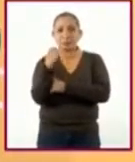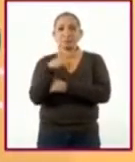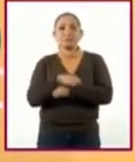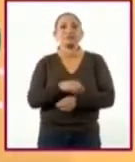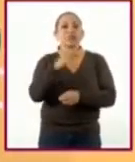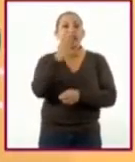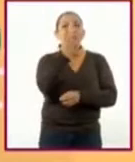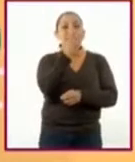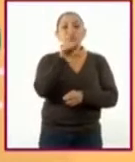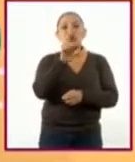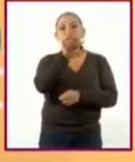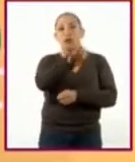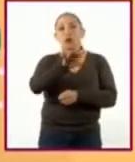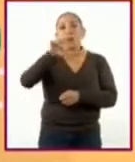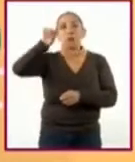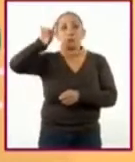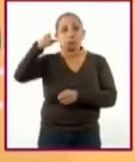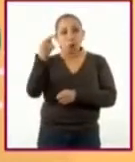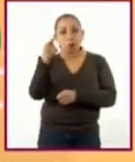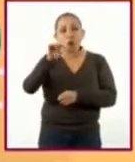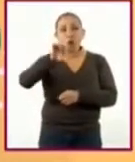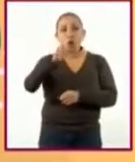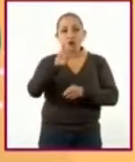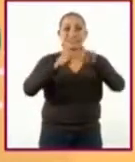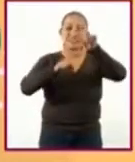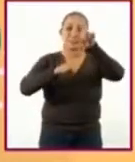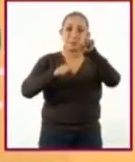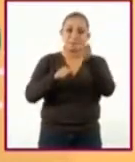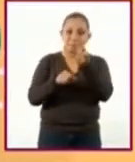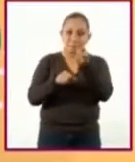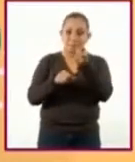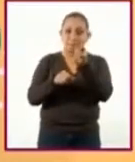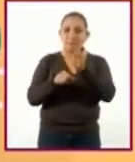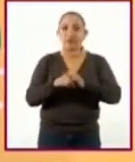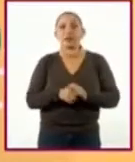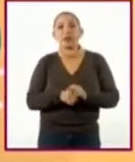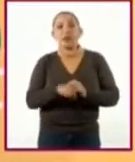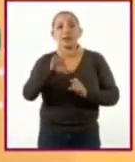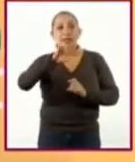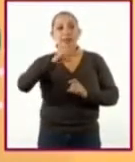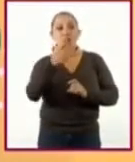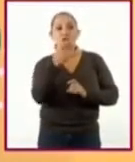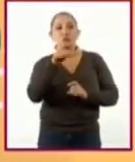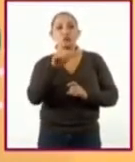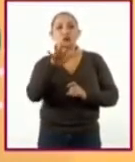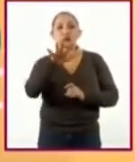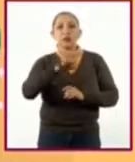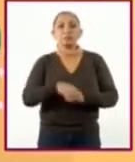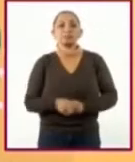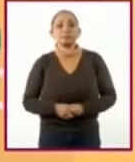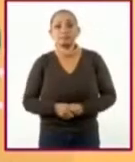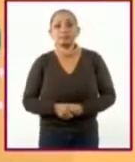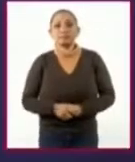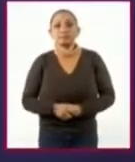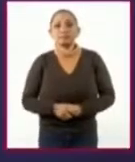paréntesis, 3.5 se abre paréntesis, 11 se cierra paréntesis,